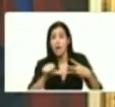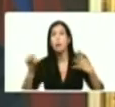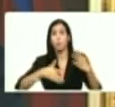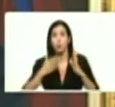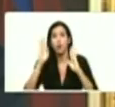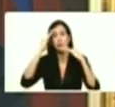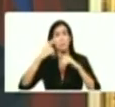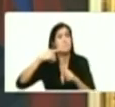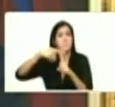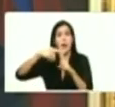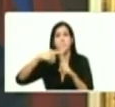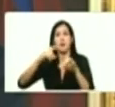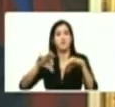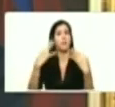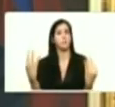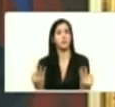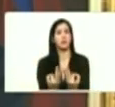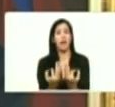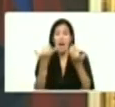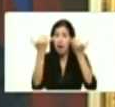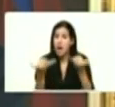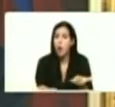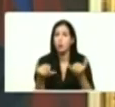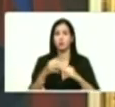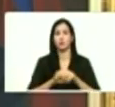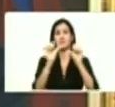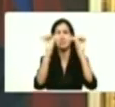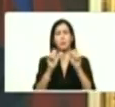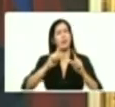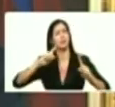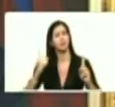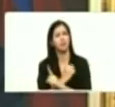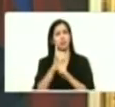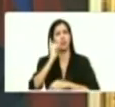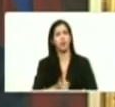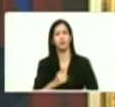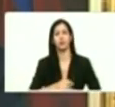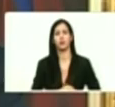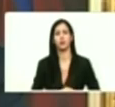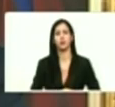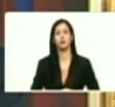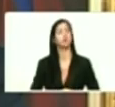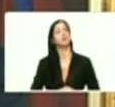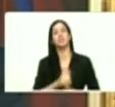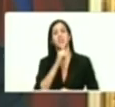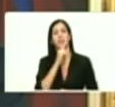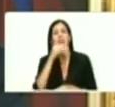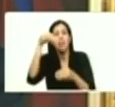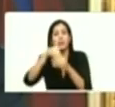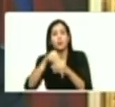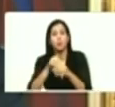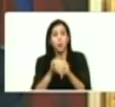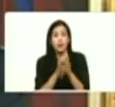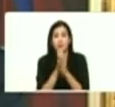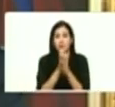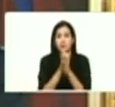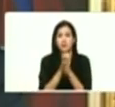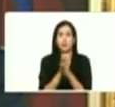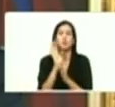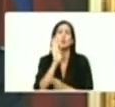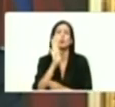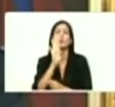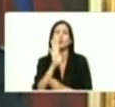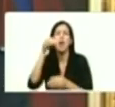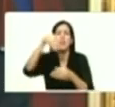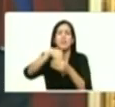llegó la hora porque nuestro sistema debe ser otro y fue penetrado bueno producto de la propia